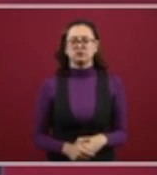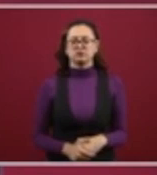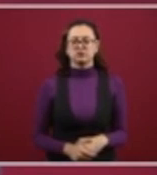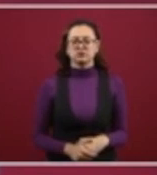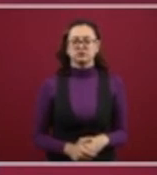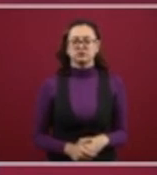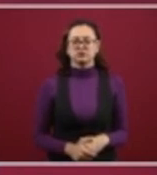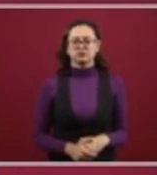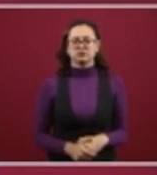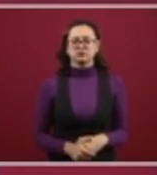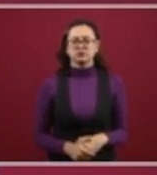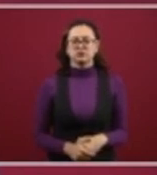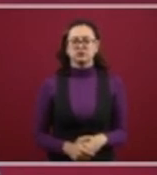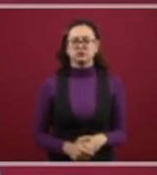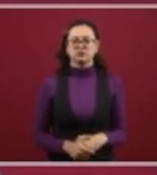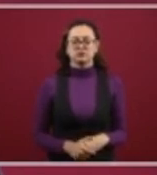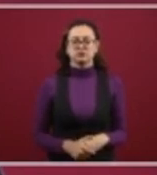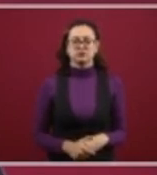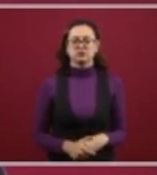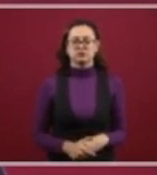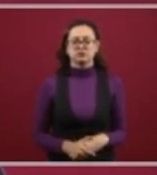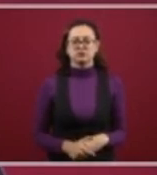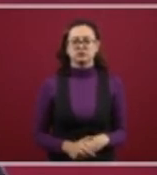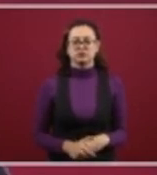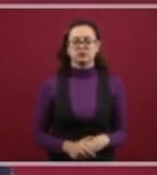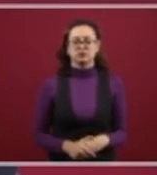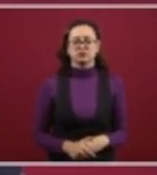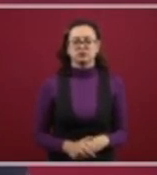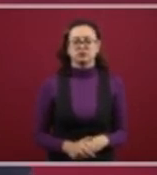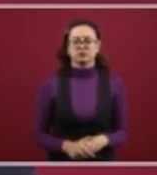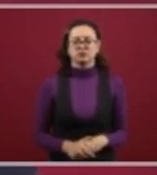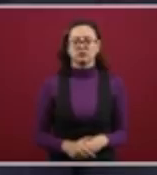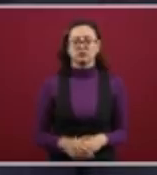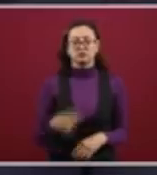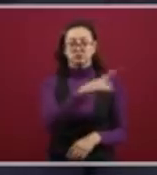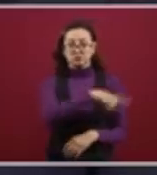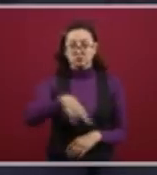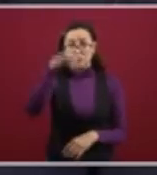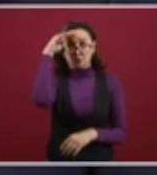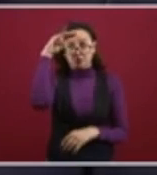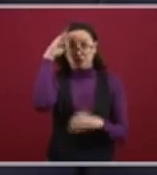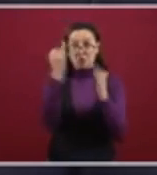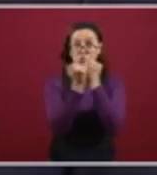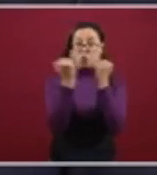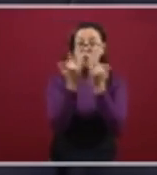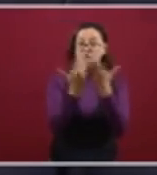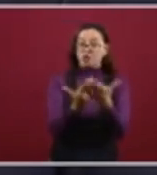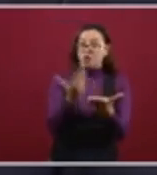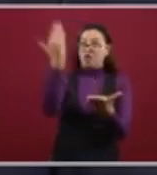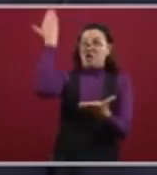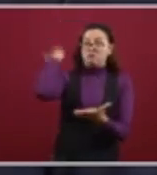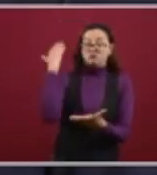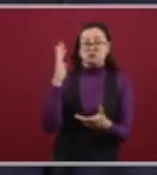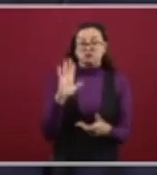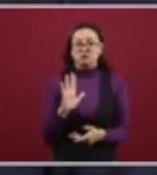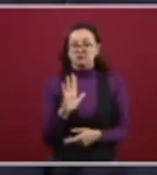estén pensando que es el tiempo de antes. Ya la gente tiene conciencia